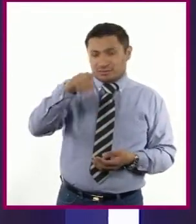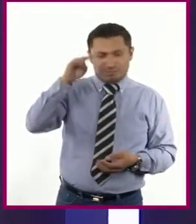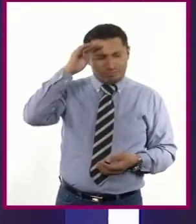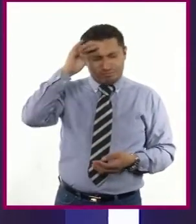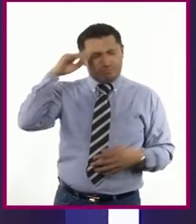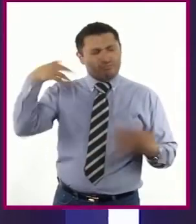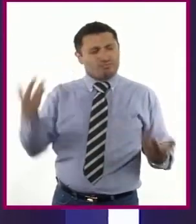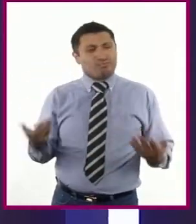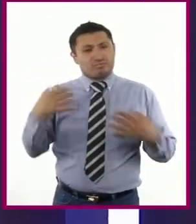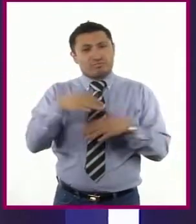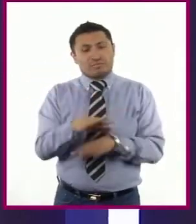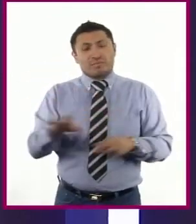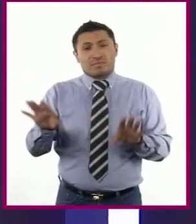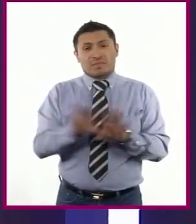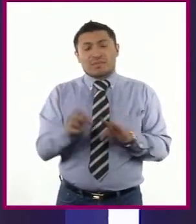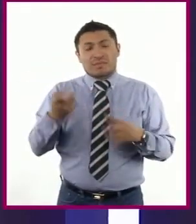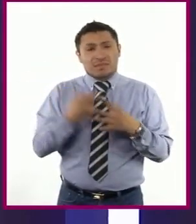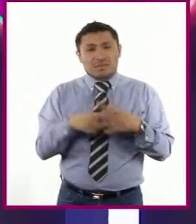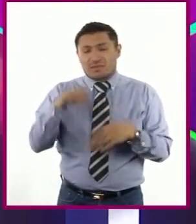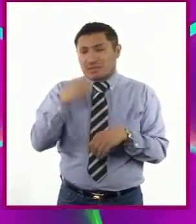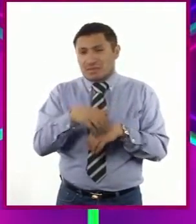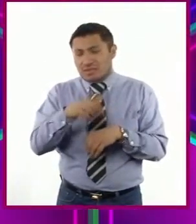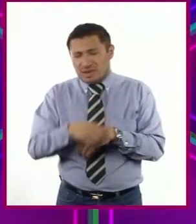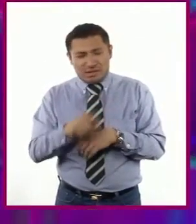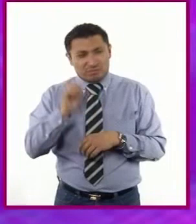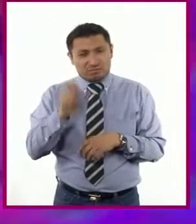preguntado sobre el origen de este número tan misterioso?